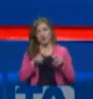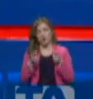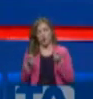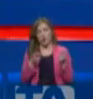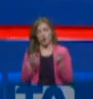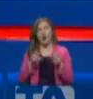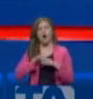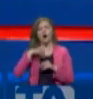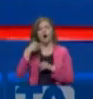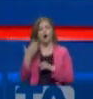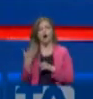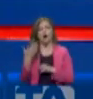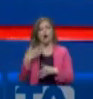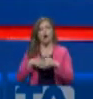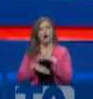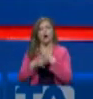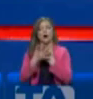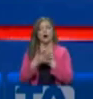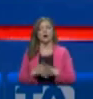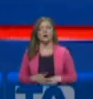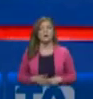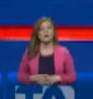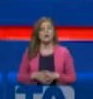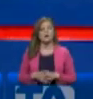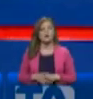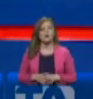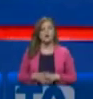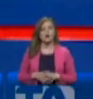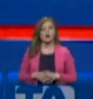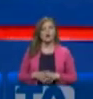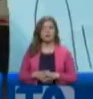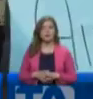operativos de control en los ingresos de la cárcel de Turi.